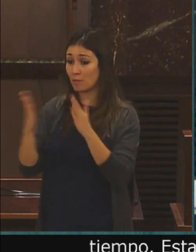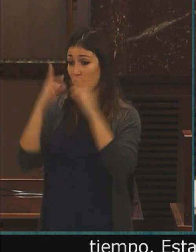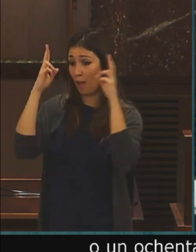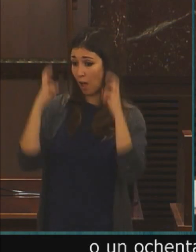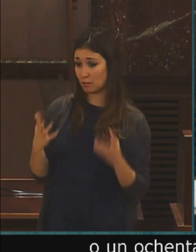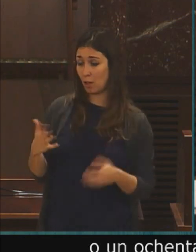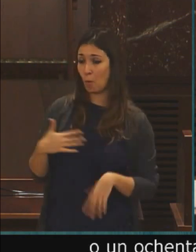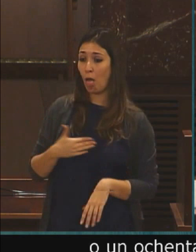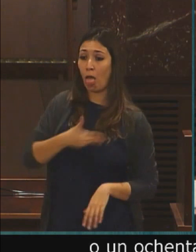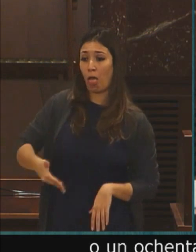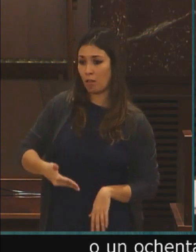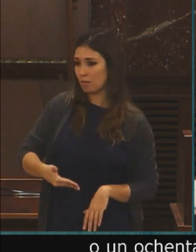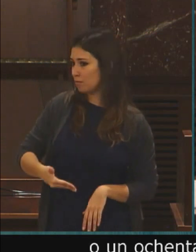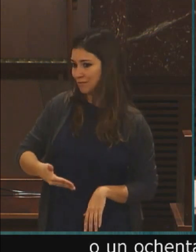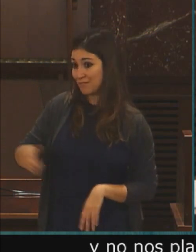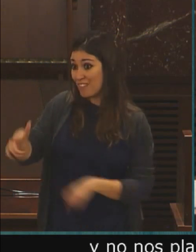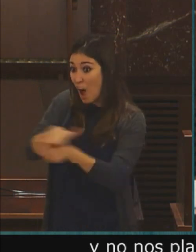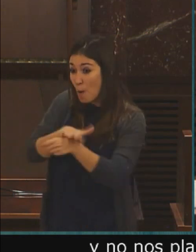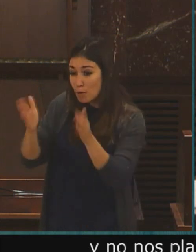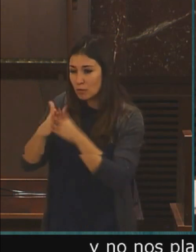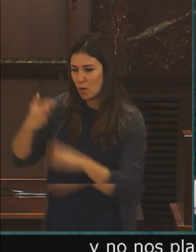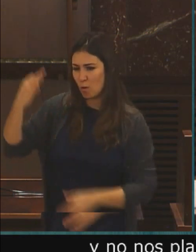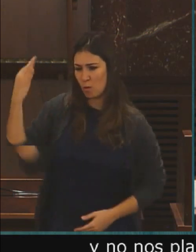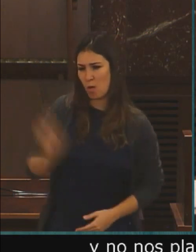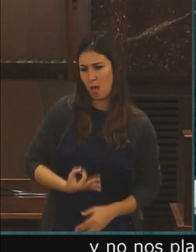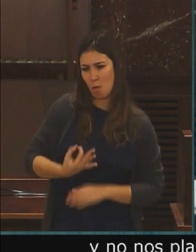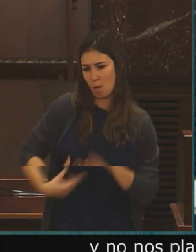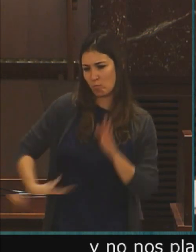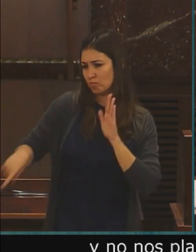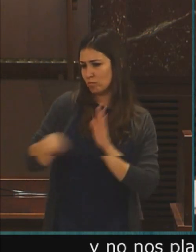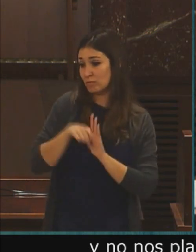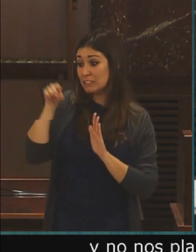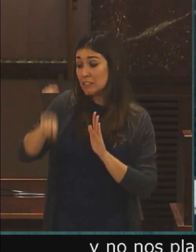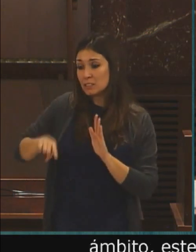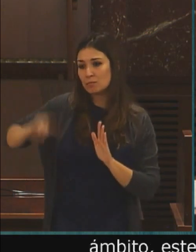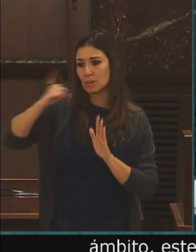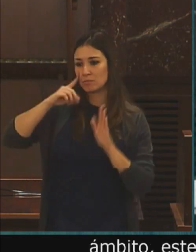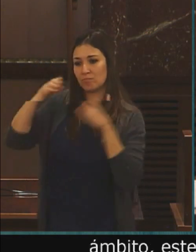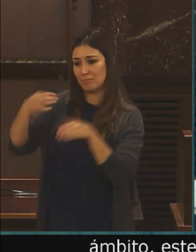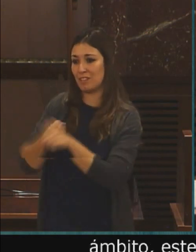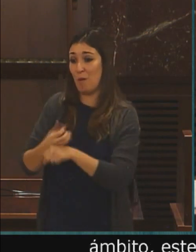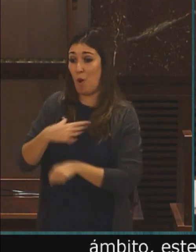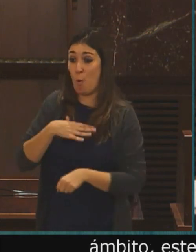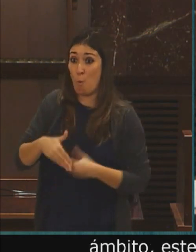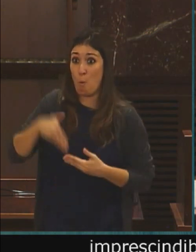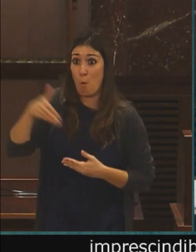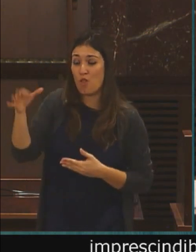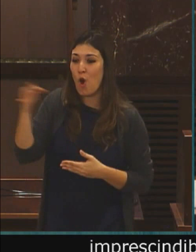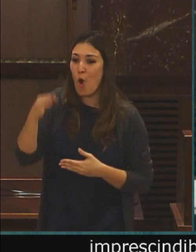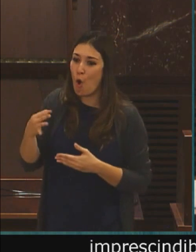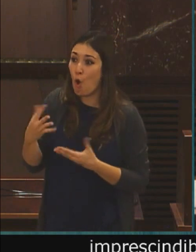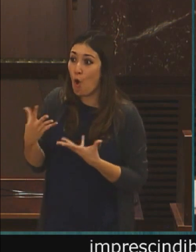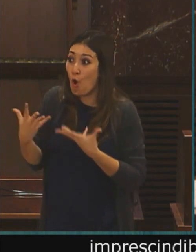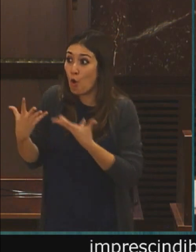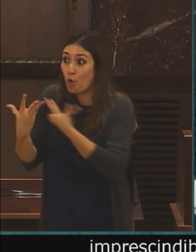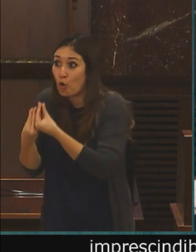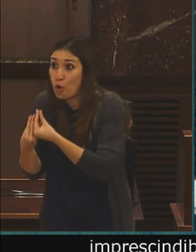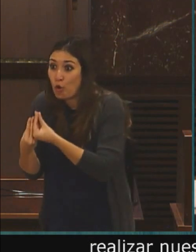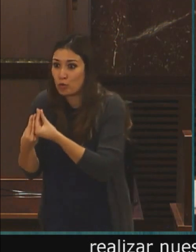planteamos que quizá este ámbito es imprescindible y será donde debemos realizar nuestro trabajo o al menos compartirlo con